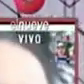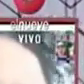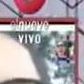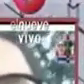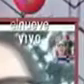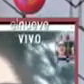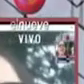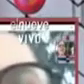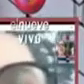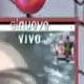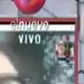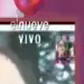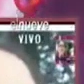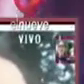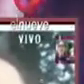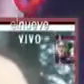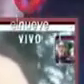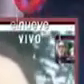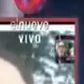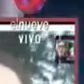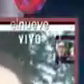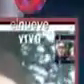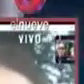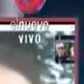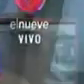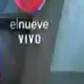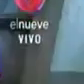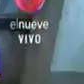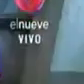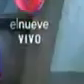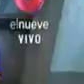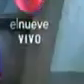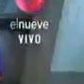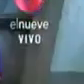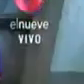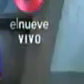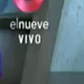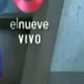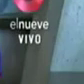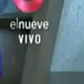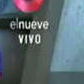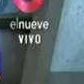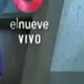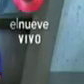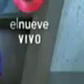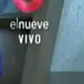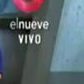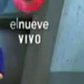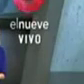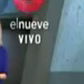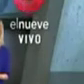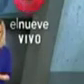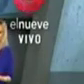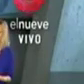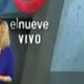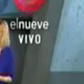quedaron en casa, así que estamos como un poco mareados, confusos. un poco mareados. Sí. Yeda, ¿el uso del tapaboca es obligatorio? A